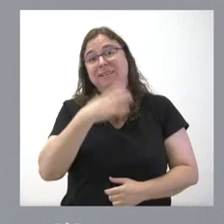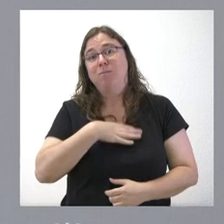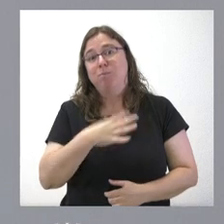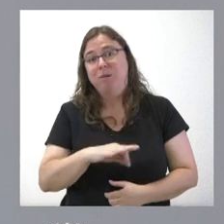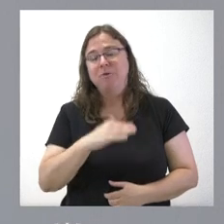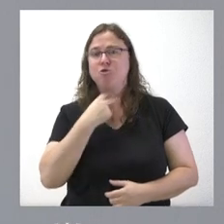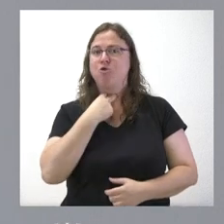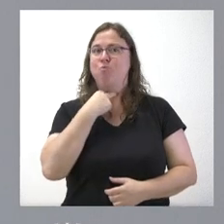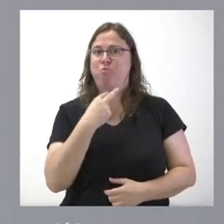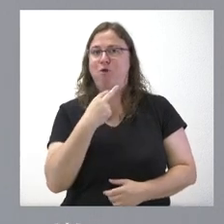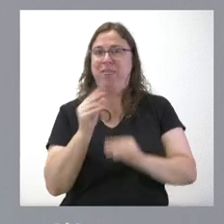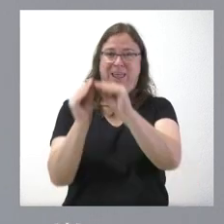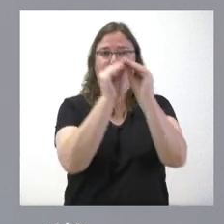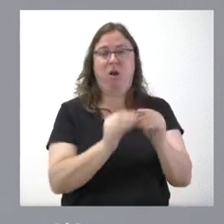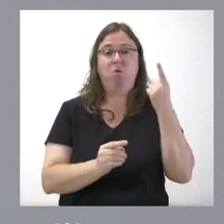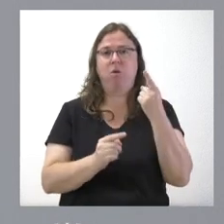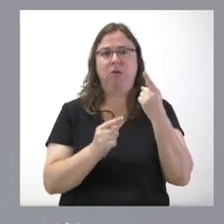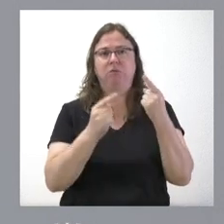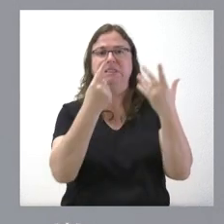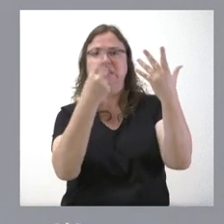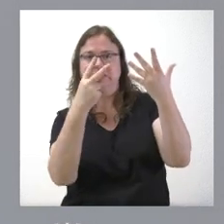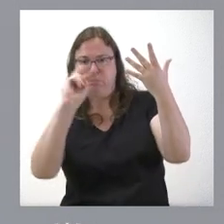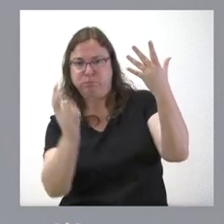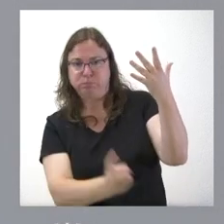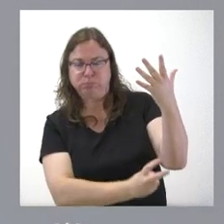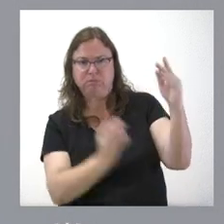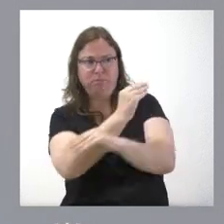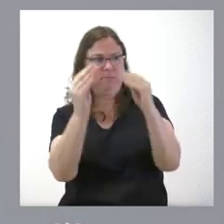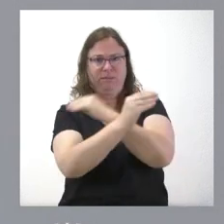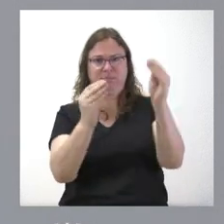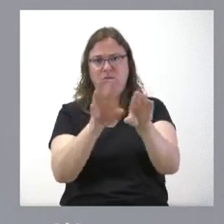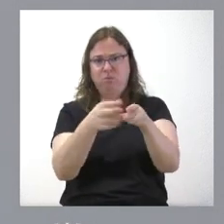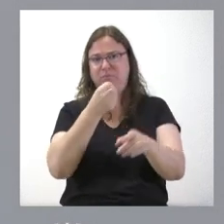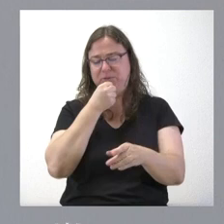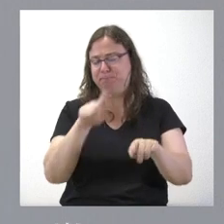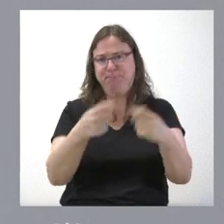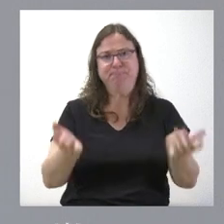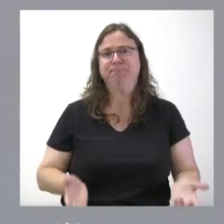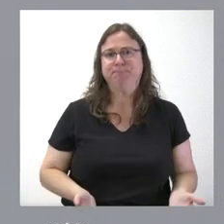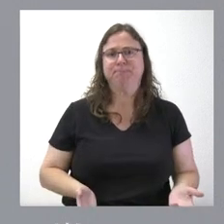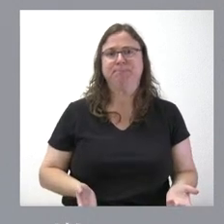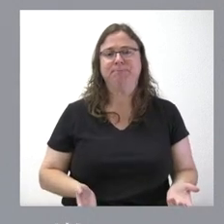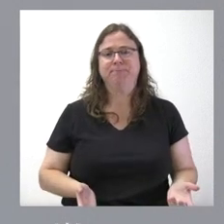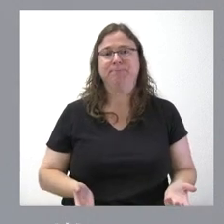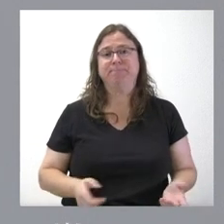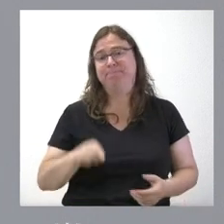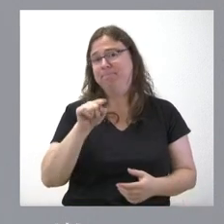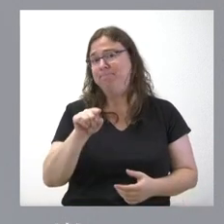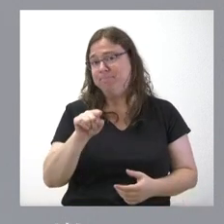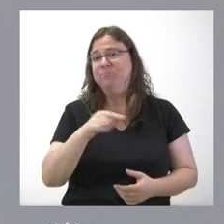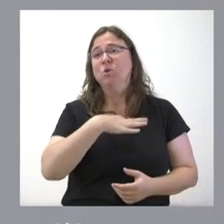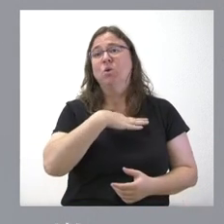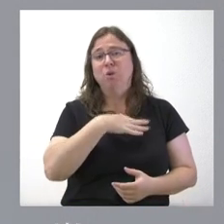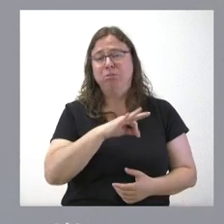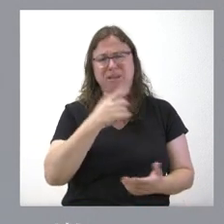una voz y no seis o siete distintas y encontradas entre sí por tanto esto es Quizá lo que